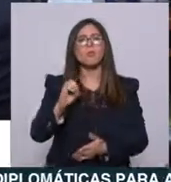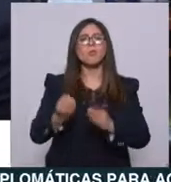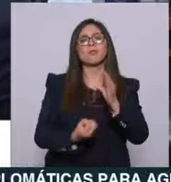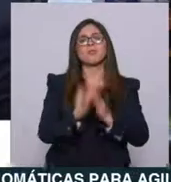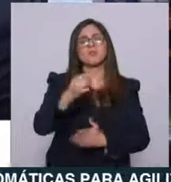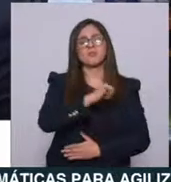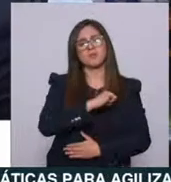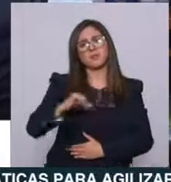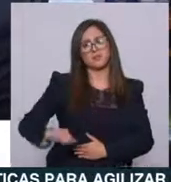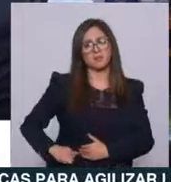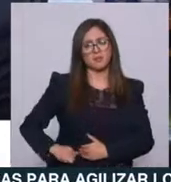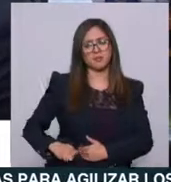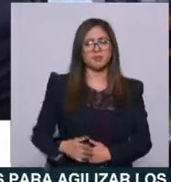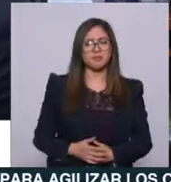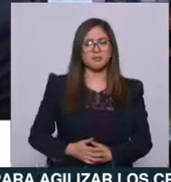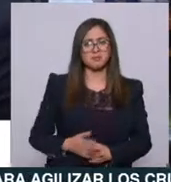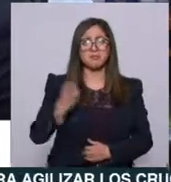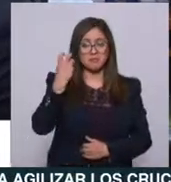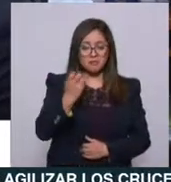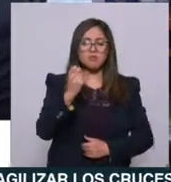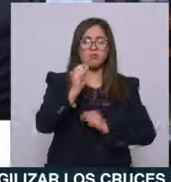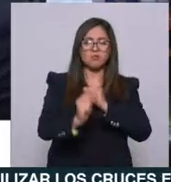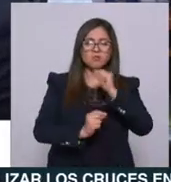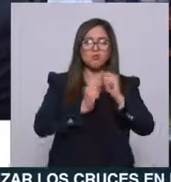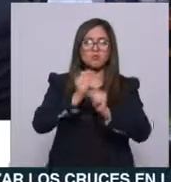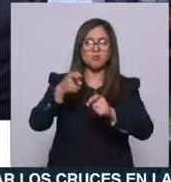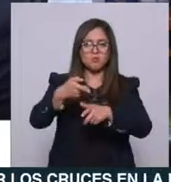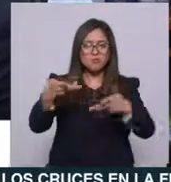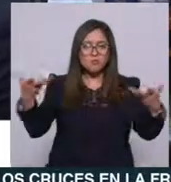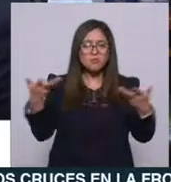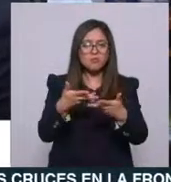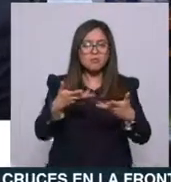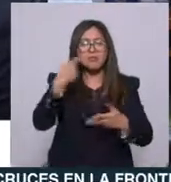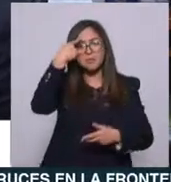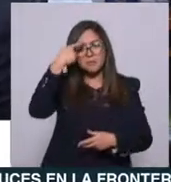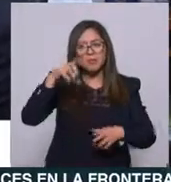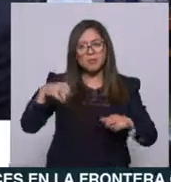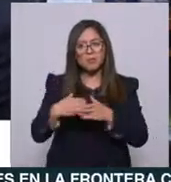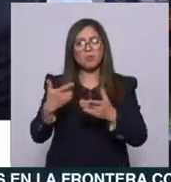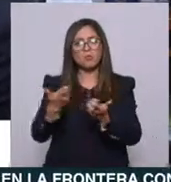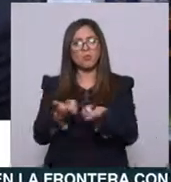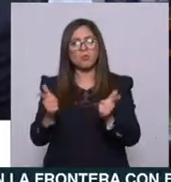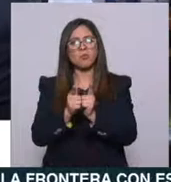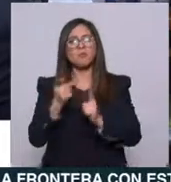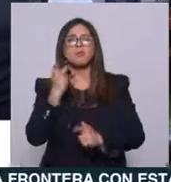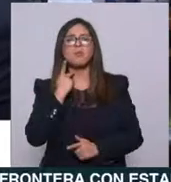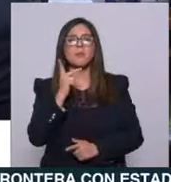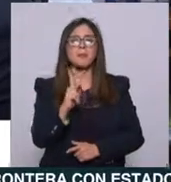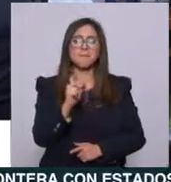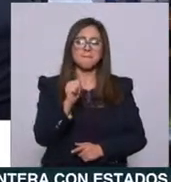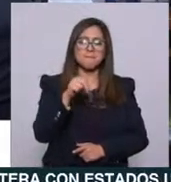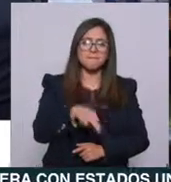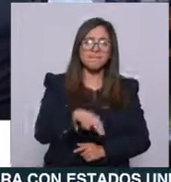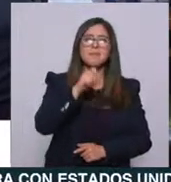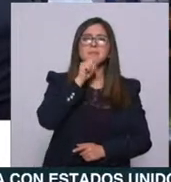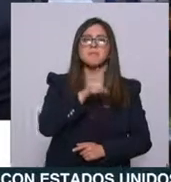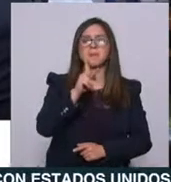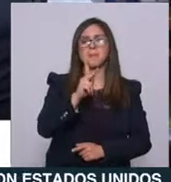alcaldías, ¿no? En este caso, eso incentiva a que partidos como el PAN o partidos como el PRI